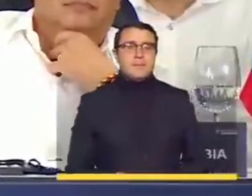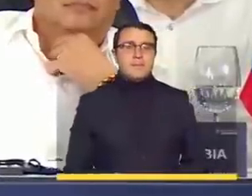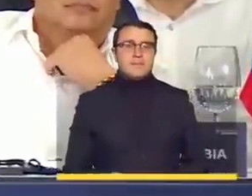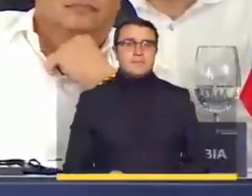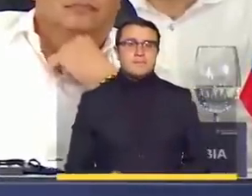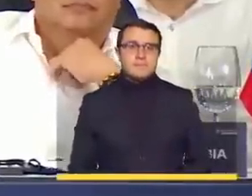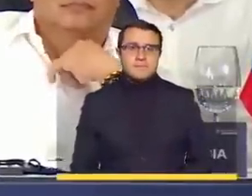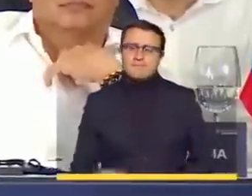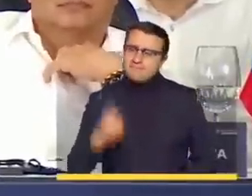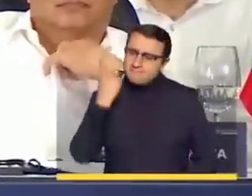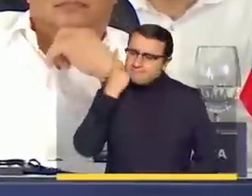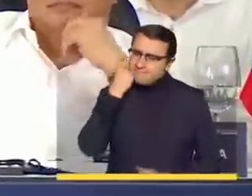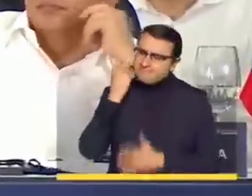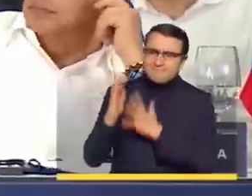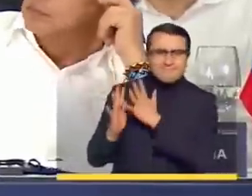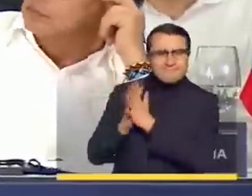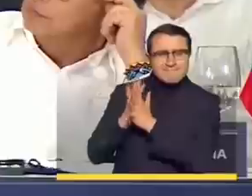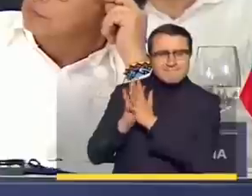Ayer me comentaban